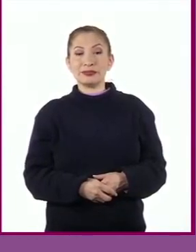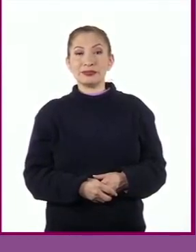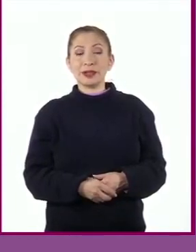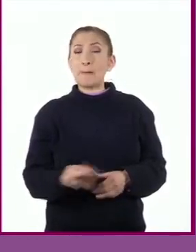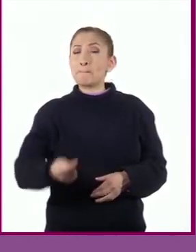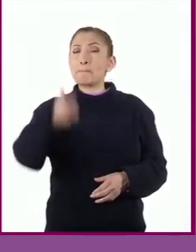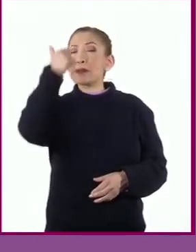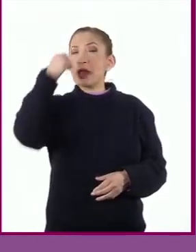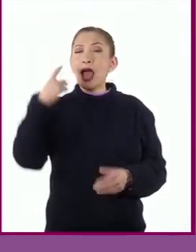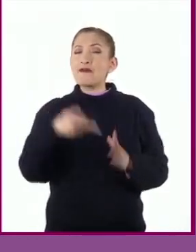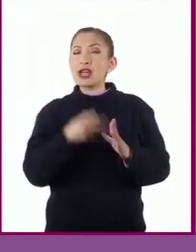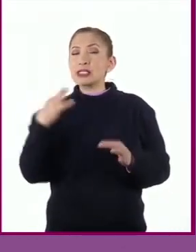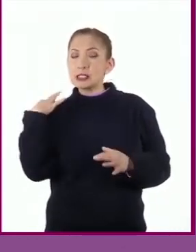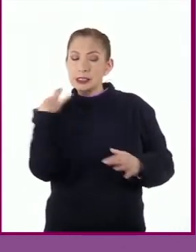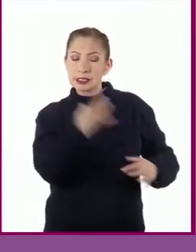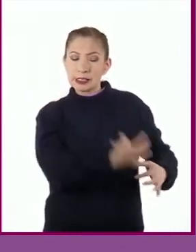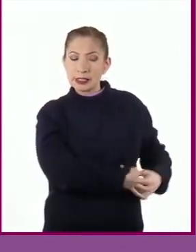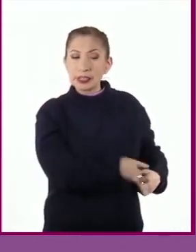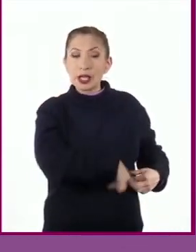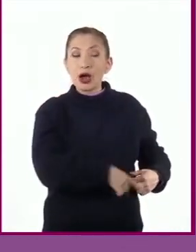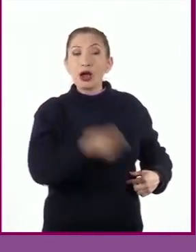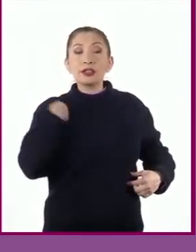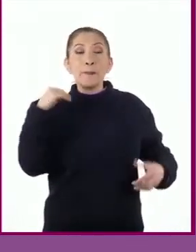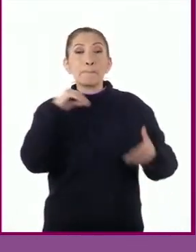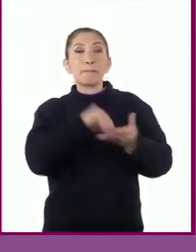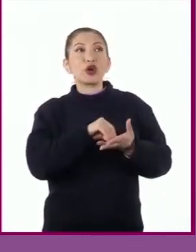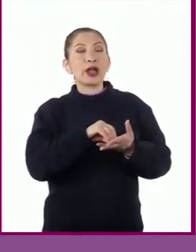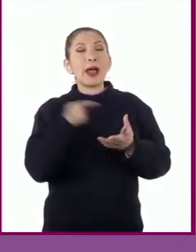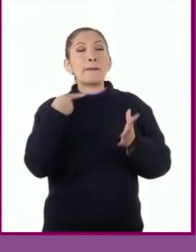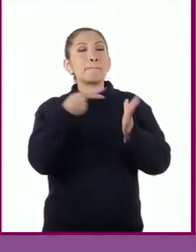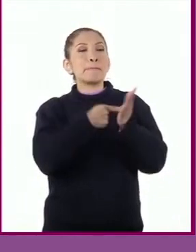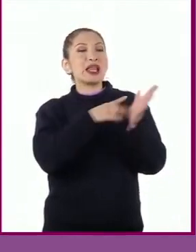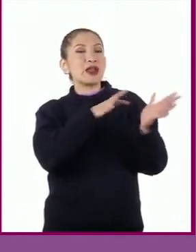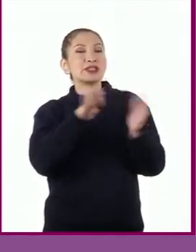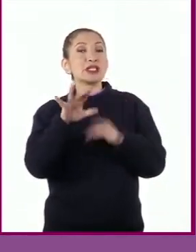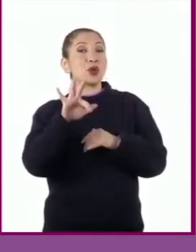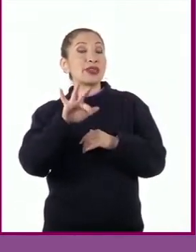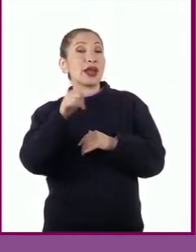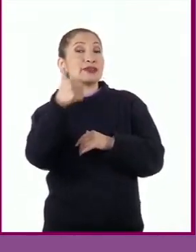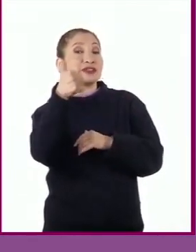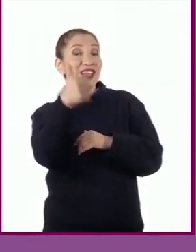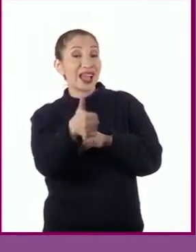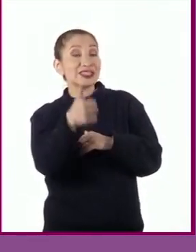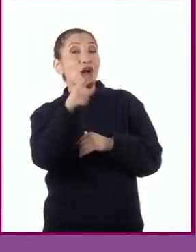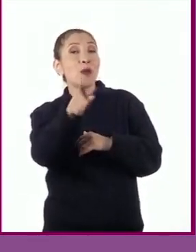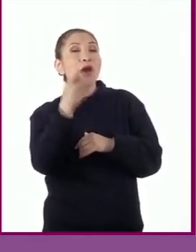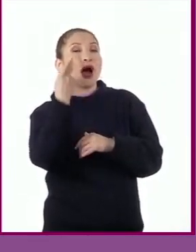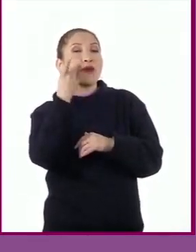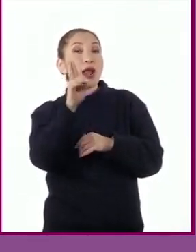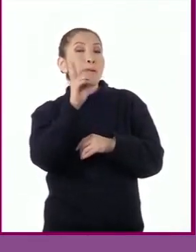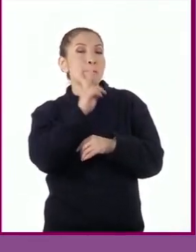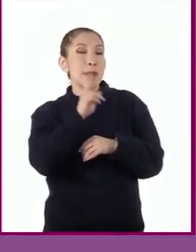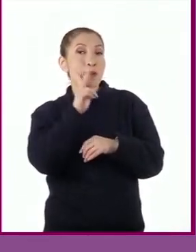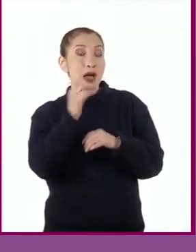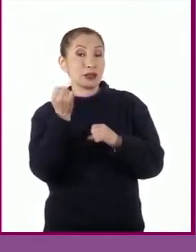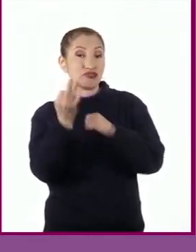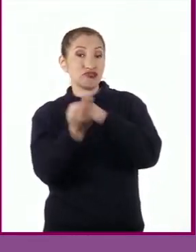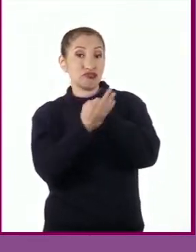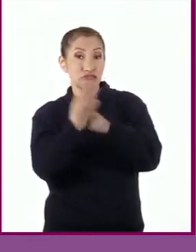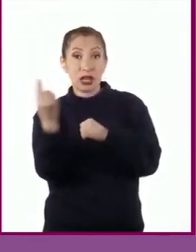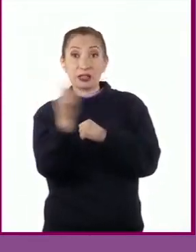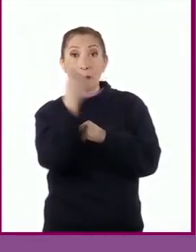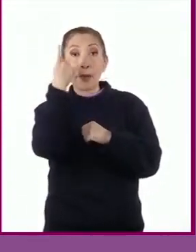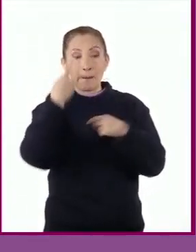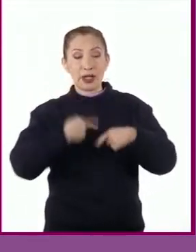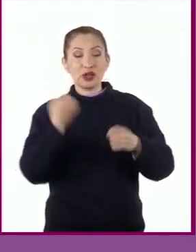Los primeros cinturones de seguridad fueron montados en el año de 1956 como una medida de seguridad necesaria para